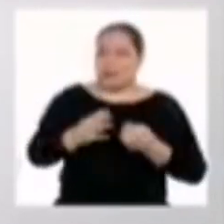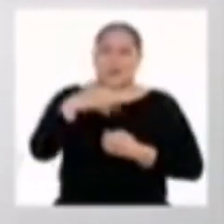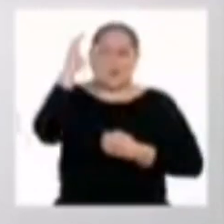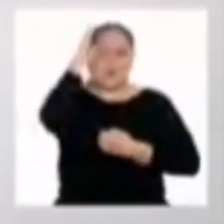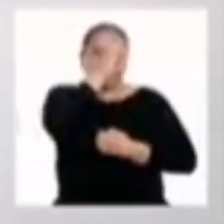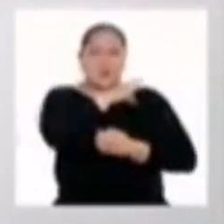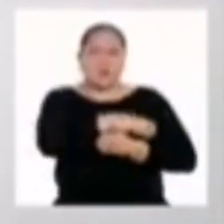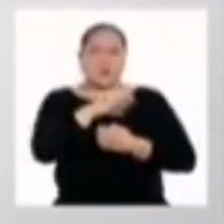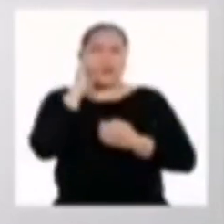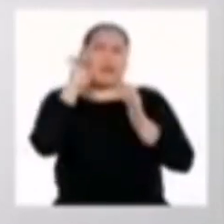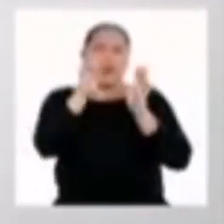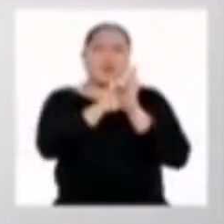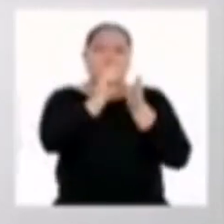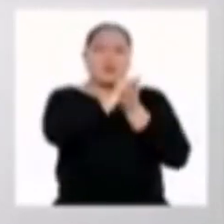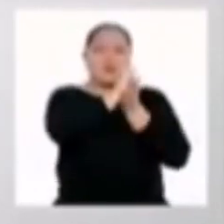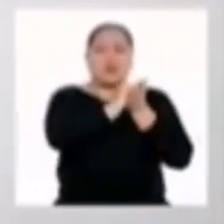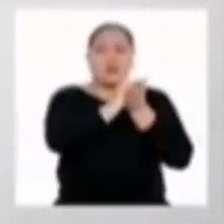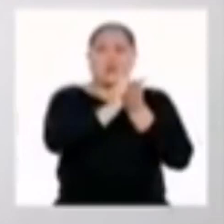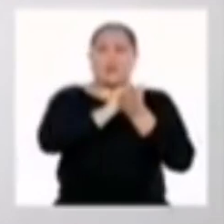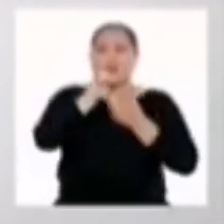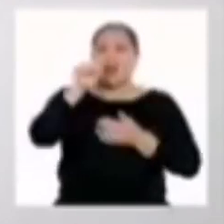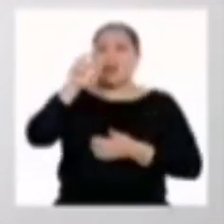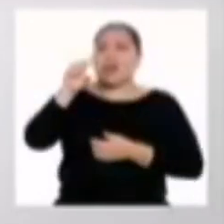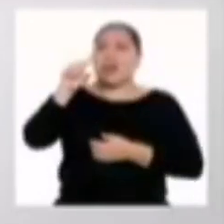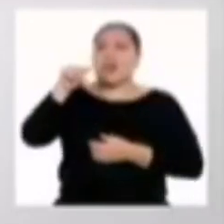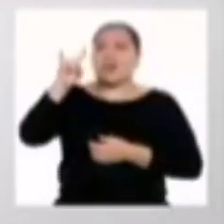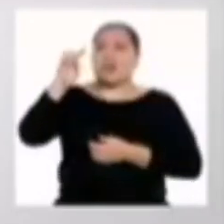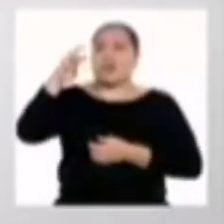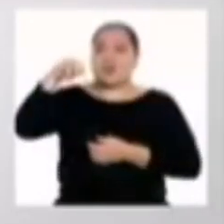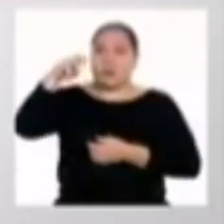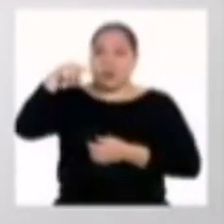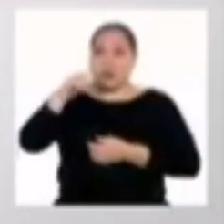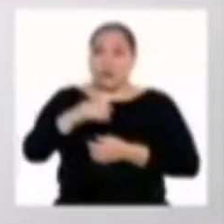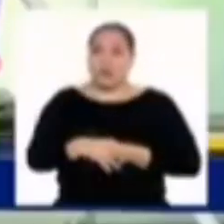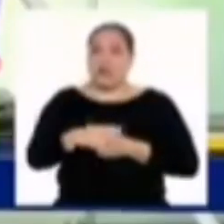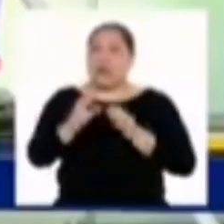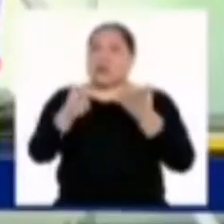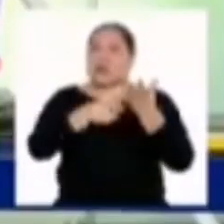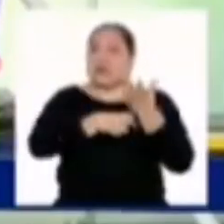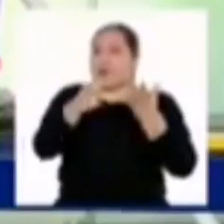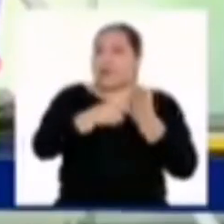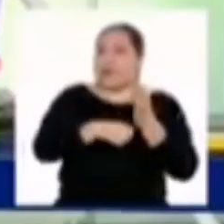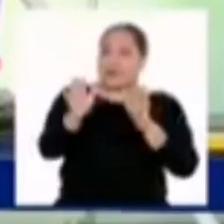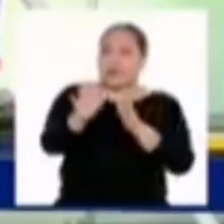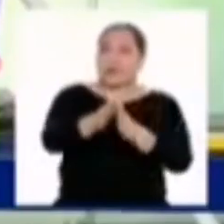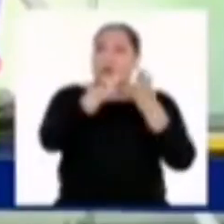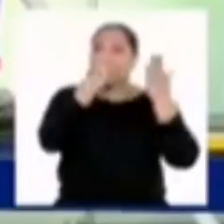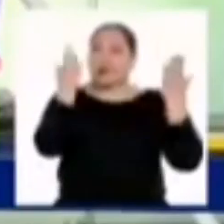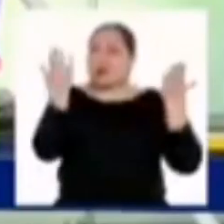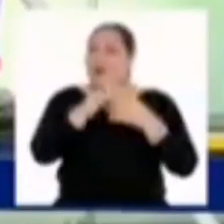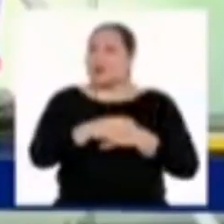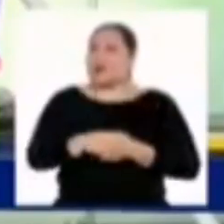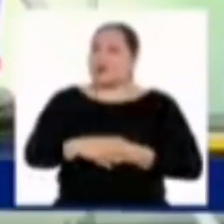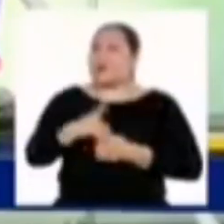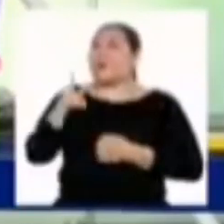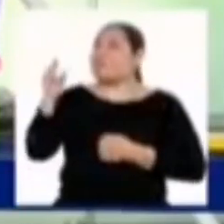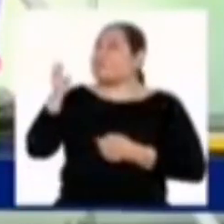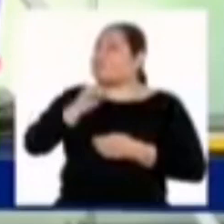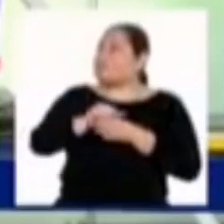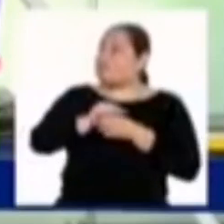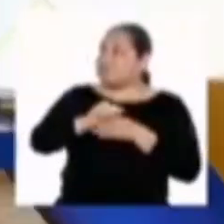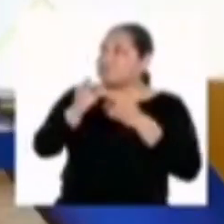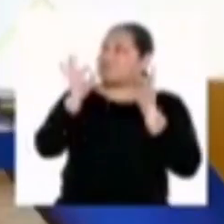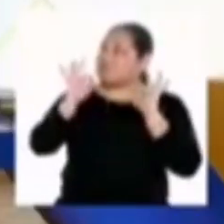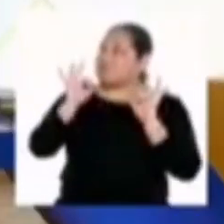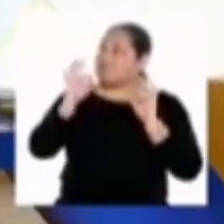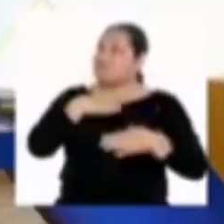buscando ejemplos de textos argumentativos en diferentes revistas, periódicos o blogs? Fue un ejercicio más que